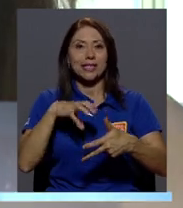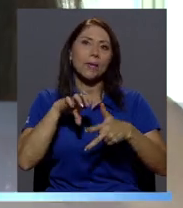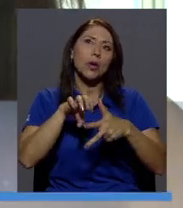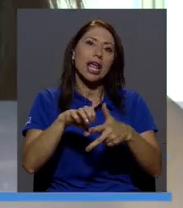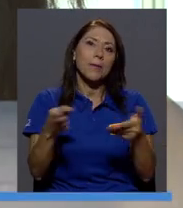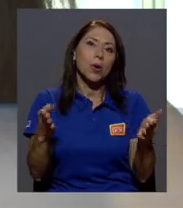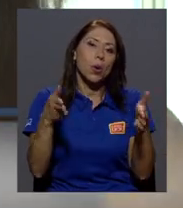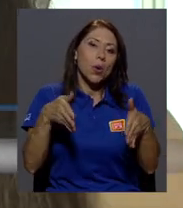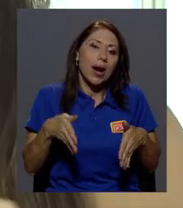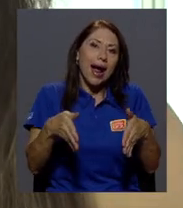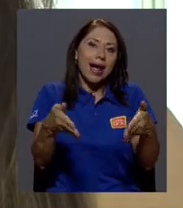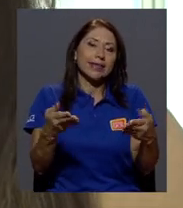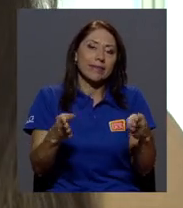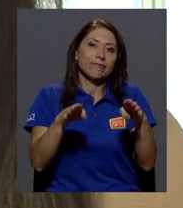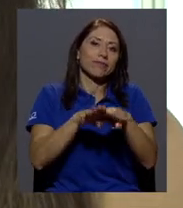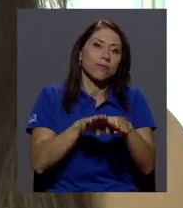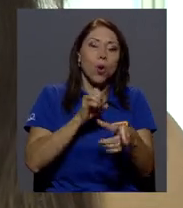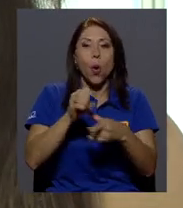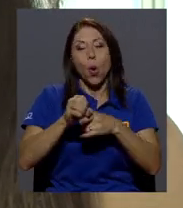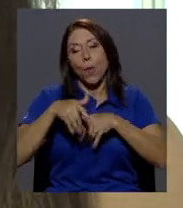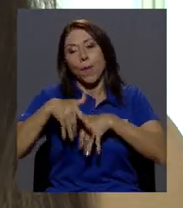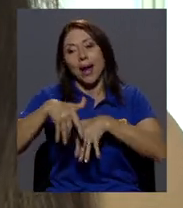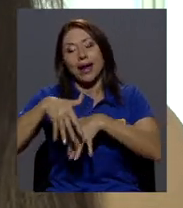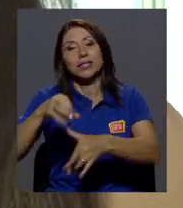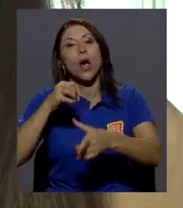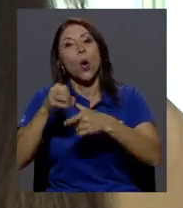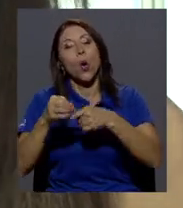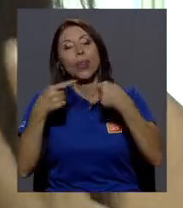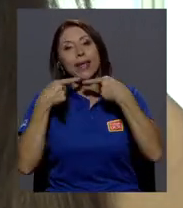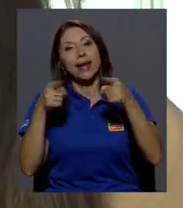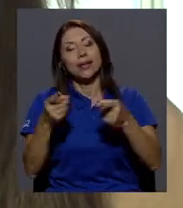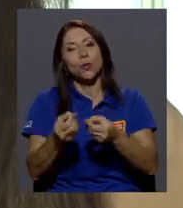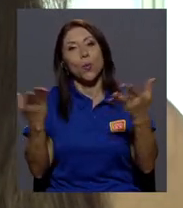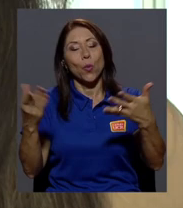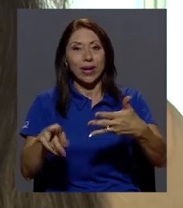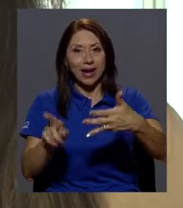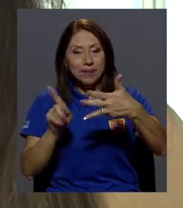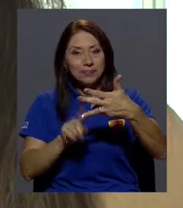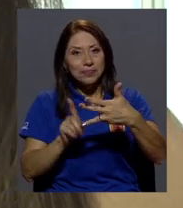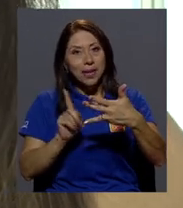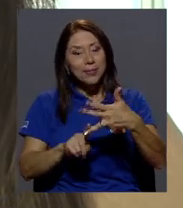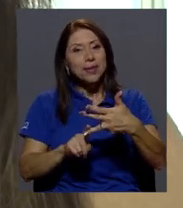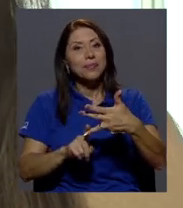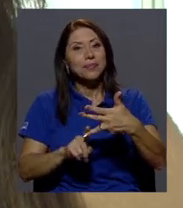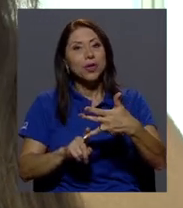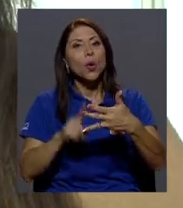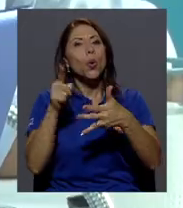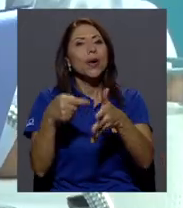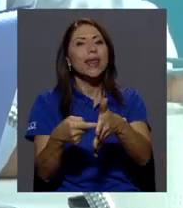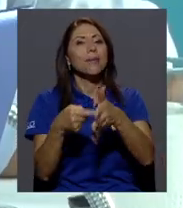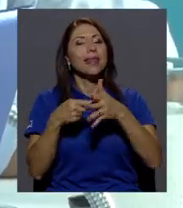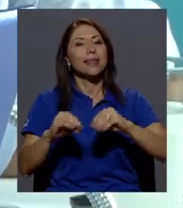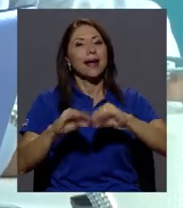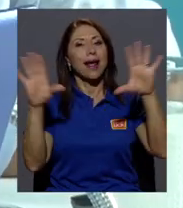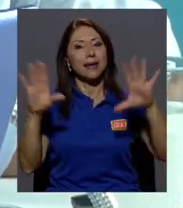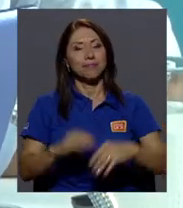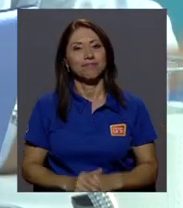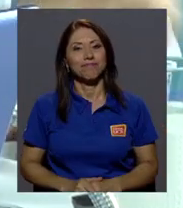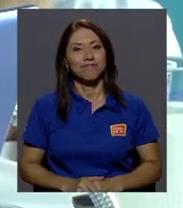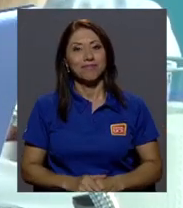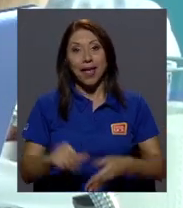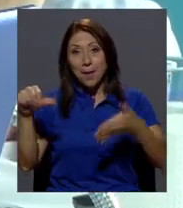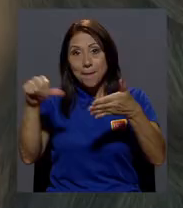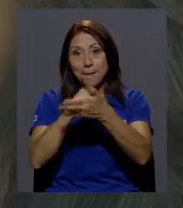un bloqueo, una marcha, una declaración pública. Tiene que tener también una demanda clara.